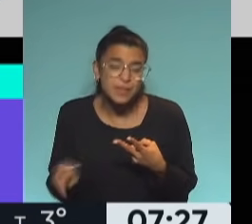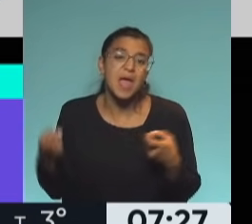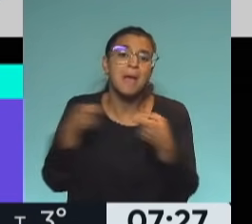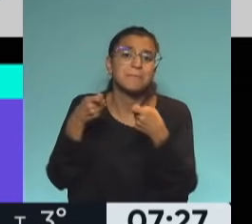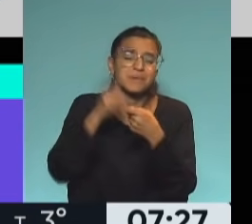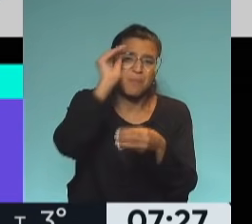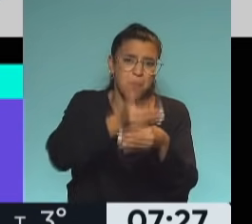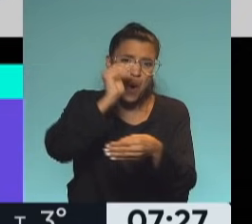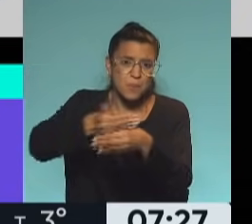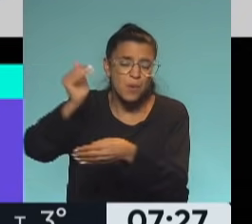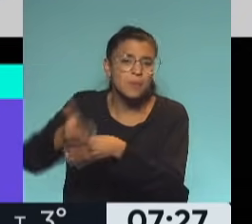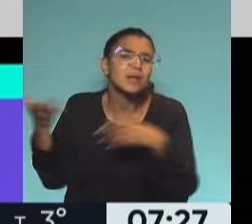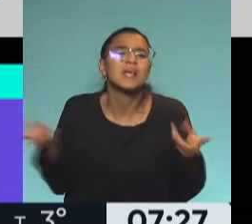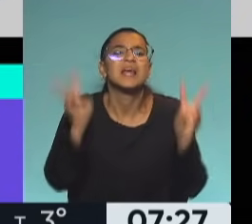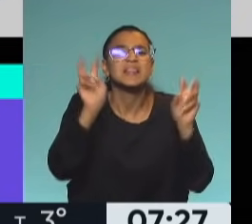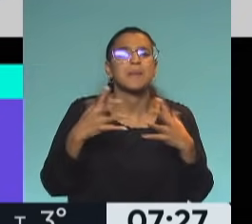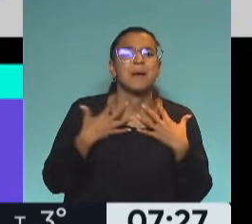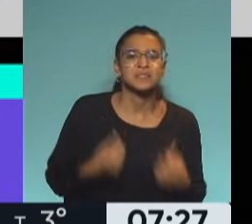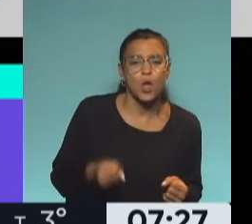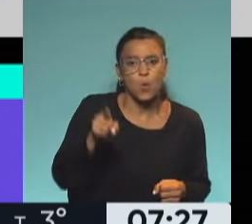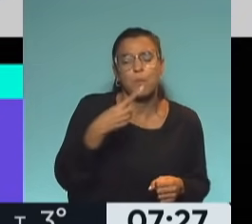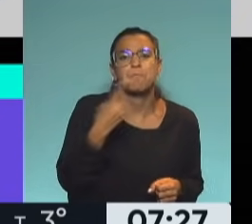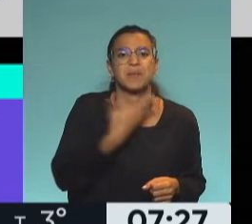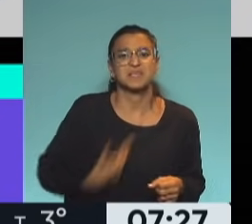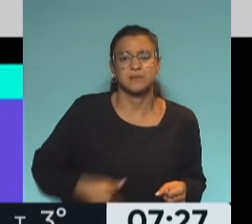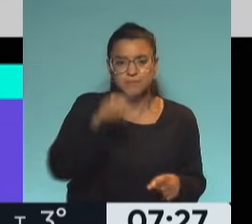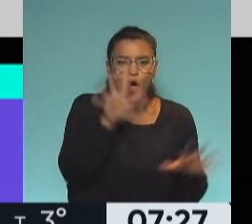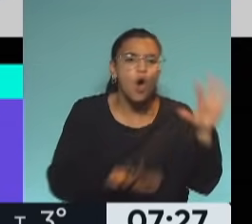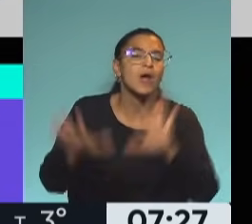que han cerrado, digamos. Acá hay una cuestión sanitaria. Y el presidente de la Nación va a